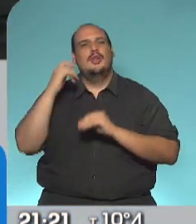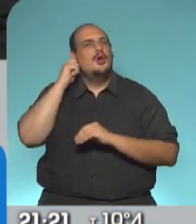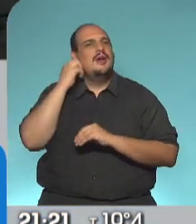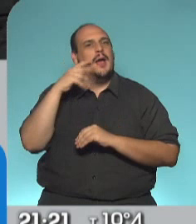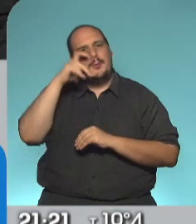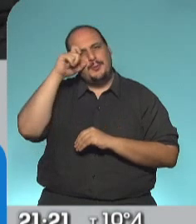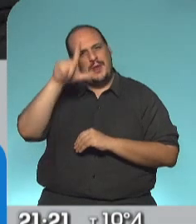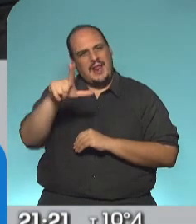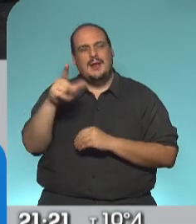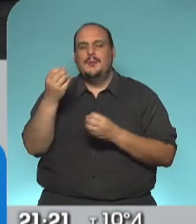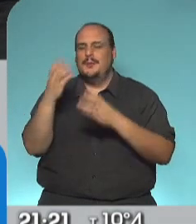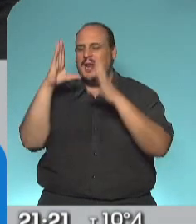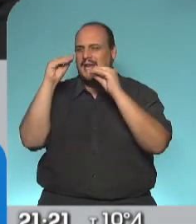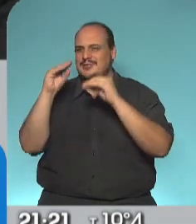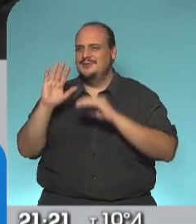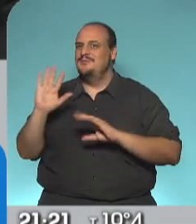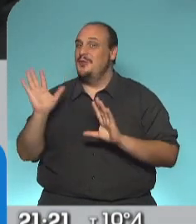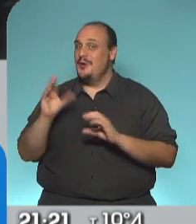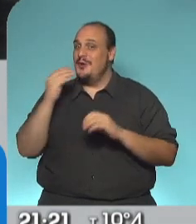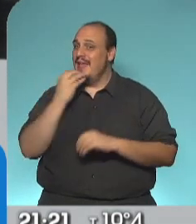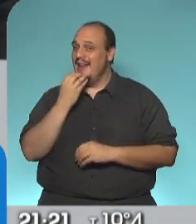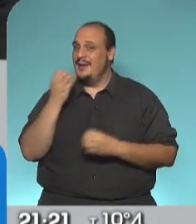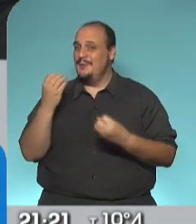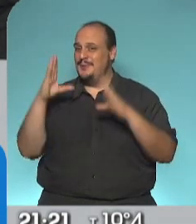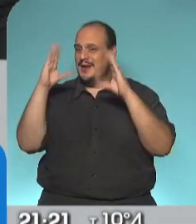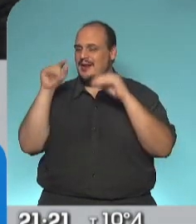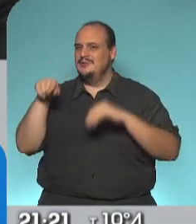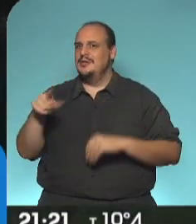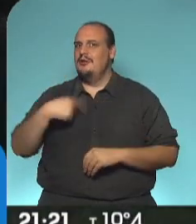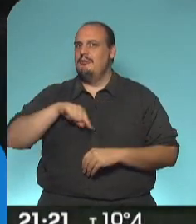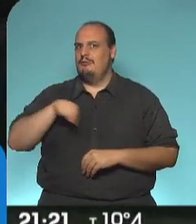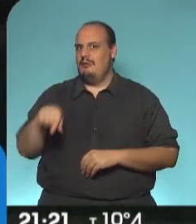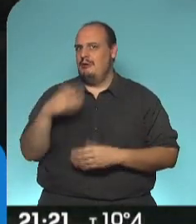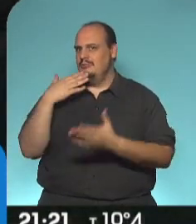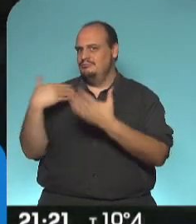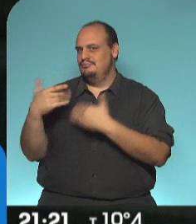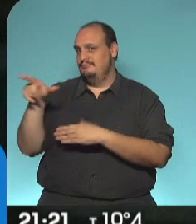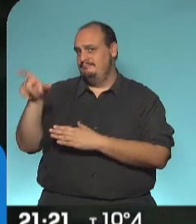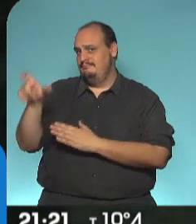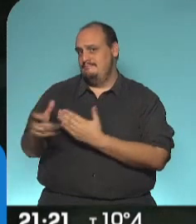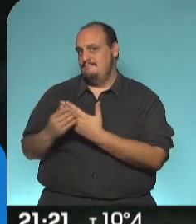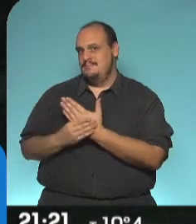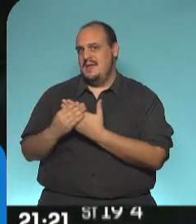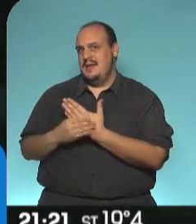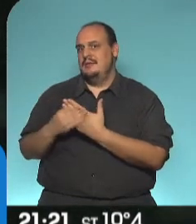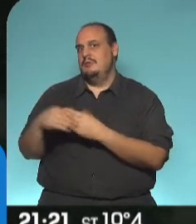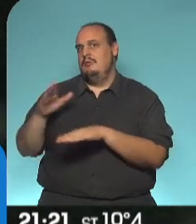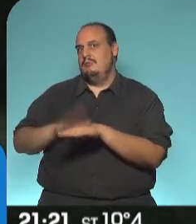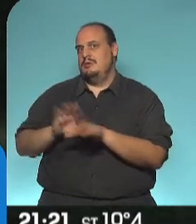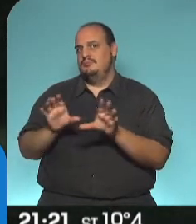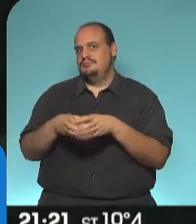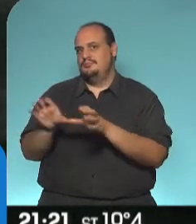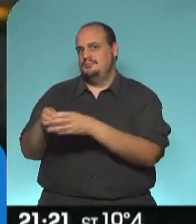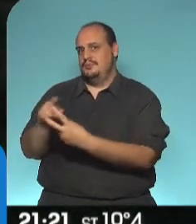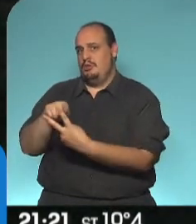noches cómo te va a dar hielo muy buenas noches tenemos la posibilidad de hablar con un ministro que es el encargado de dos áreas de